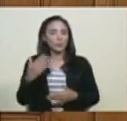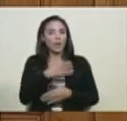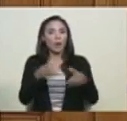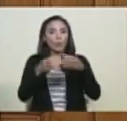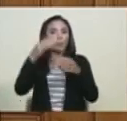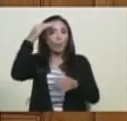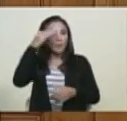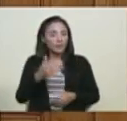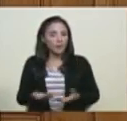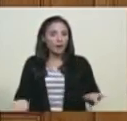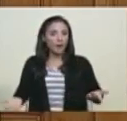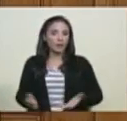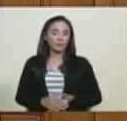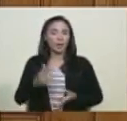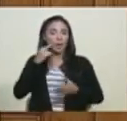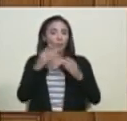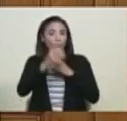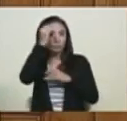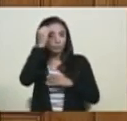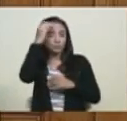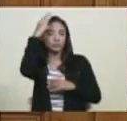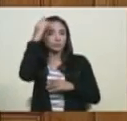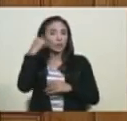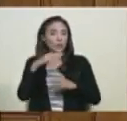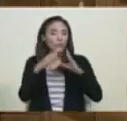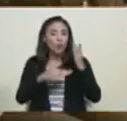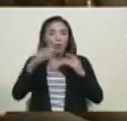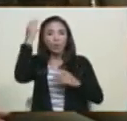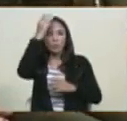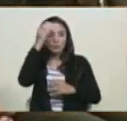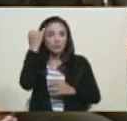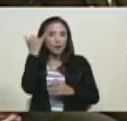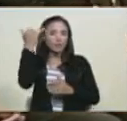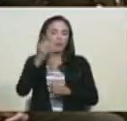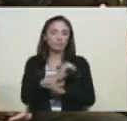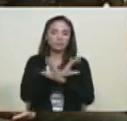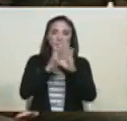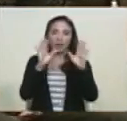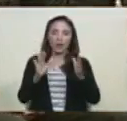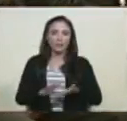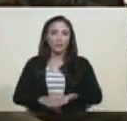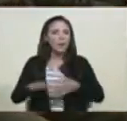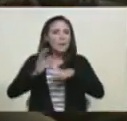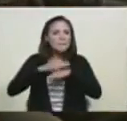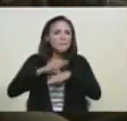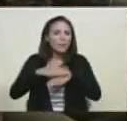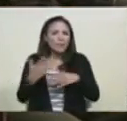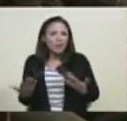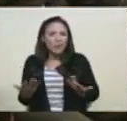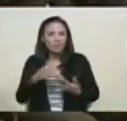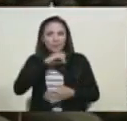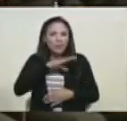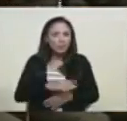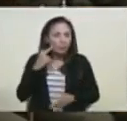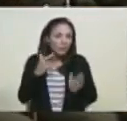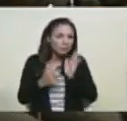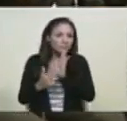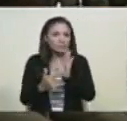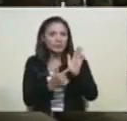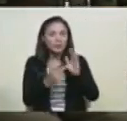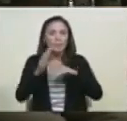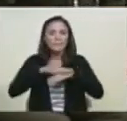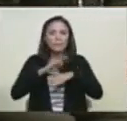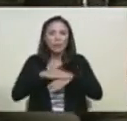Armada Nacional Bolivariana, hasta el último soldado debe tener plena conciencia del porqué, de las razones históricas y